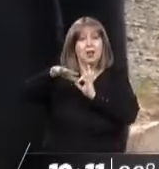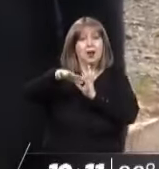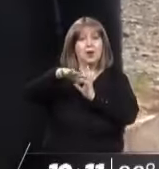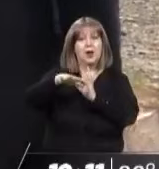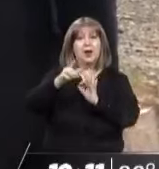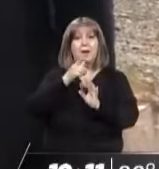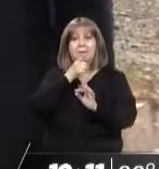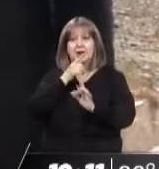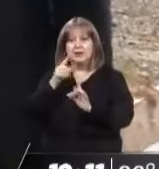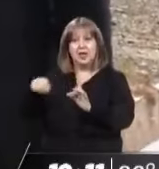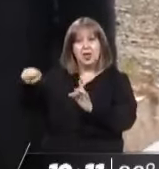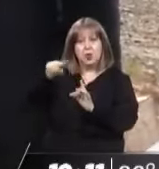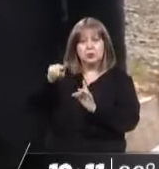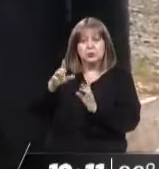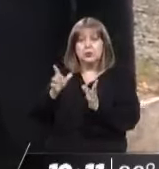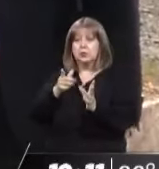están bastante